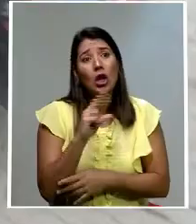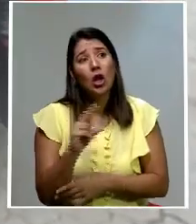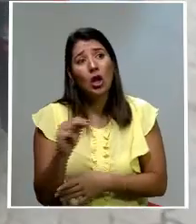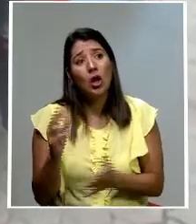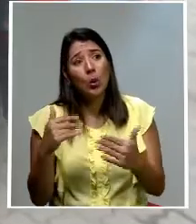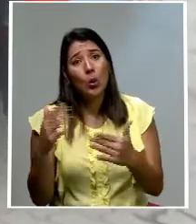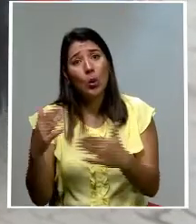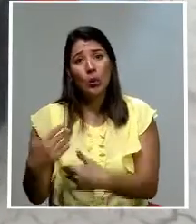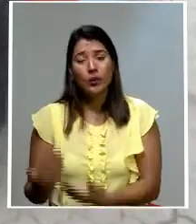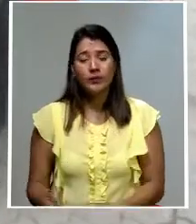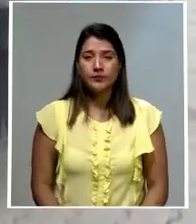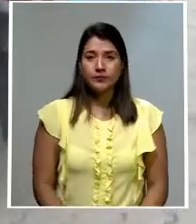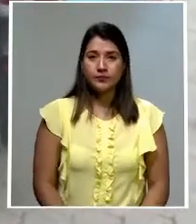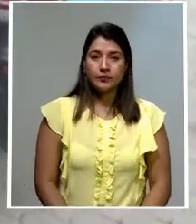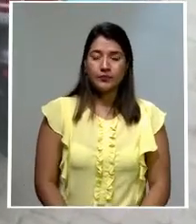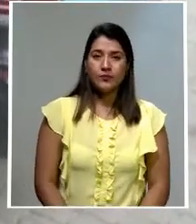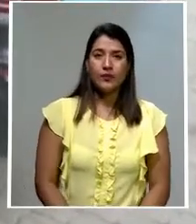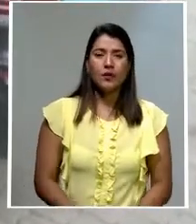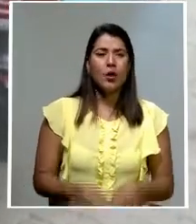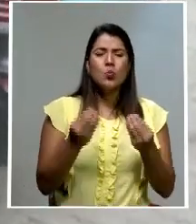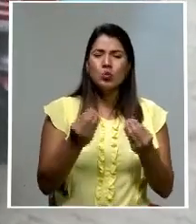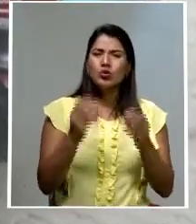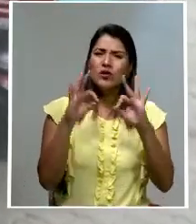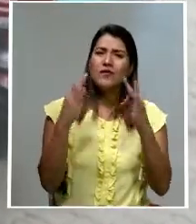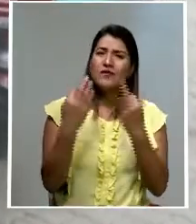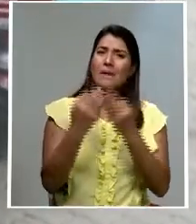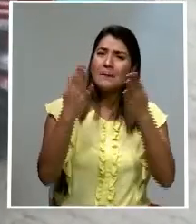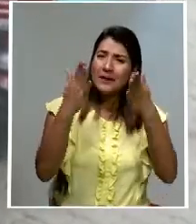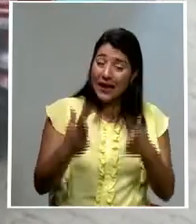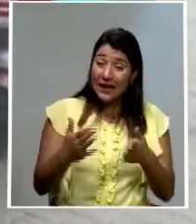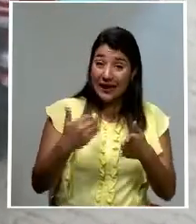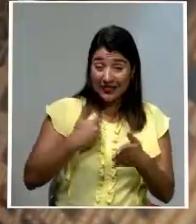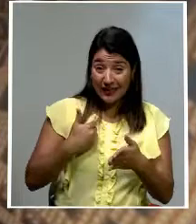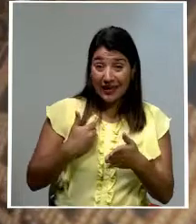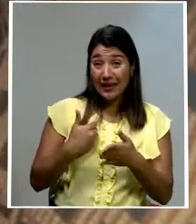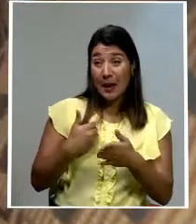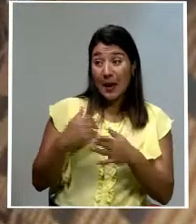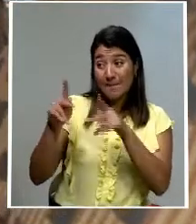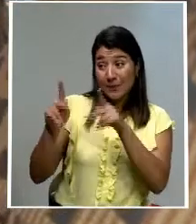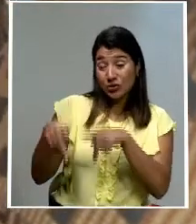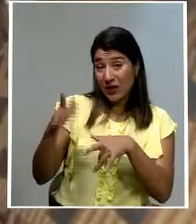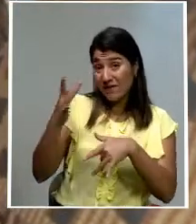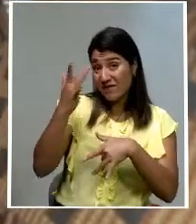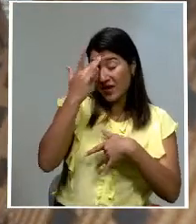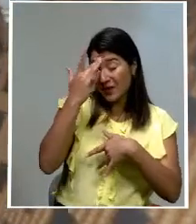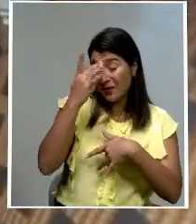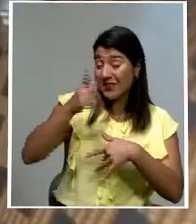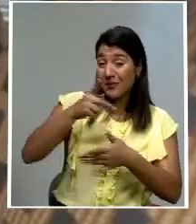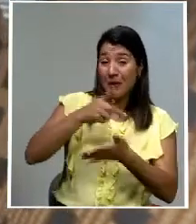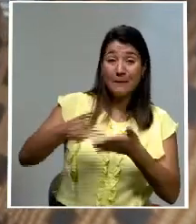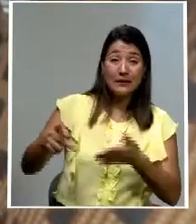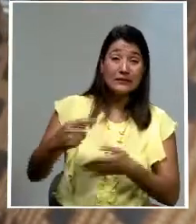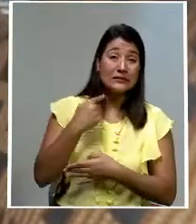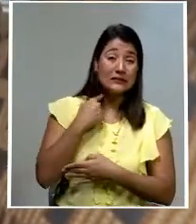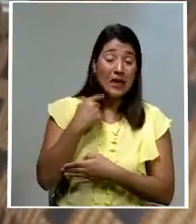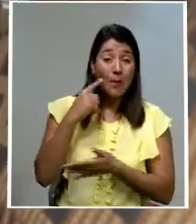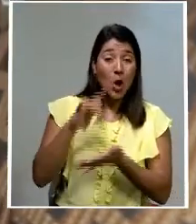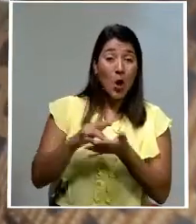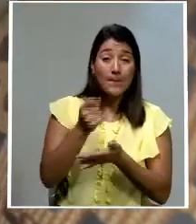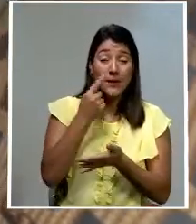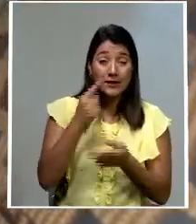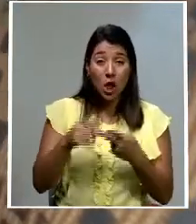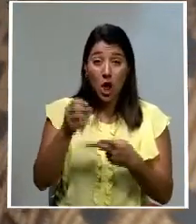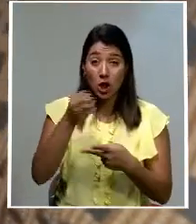no. Desvalidos, familiares de enfermos se ven obligados a pagar precios exorbitantes por medicamentos y oxígeno en el